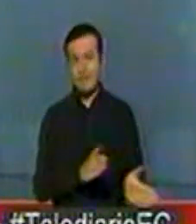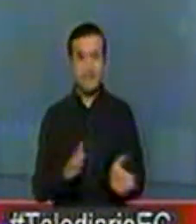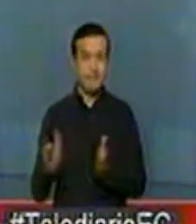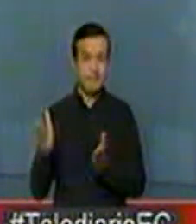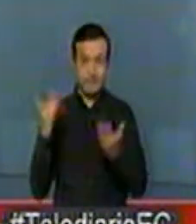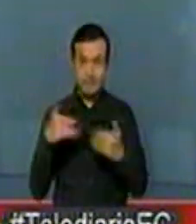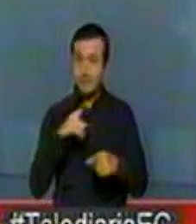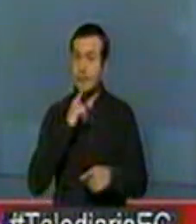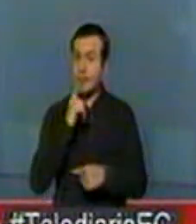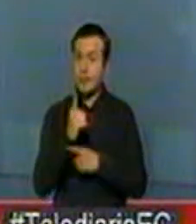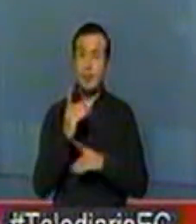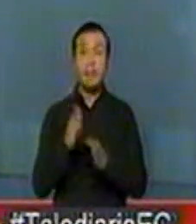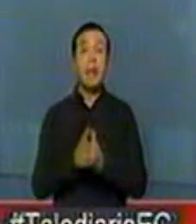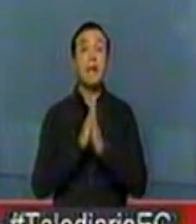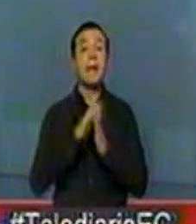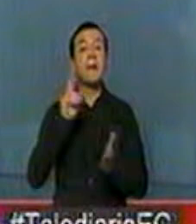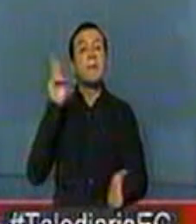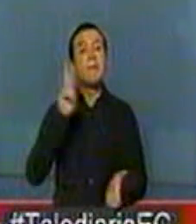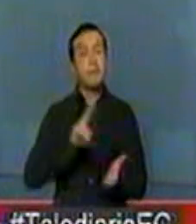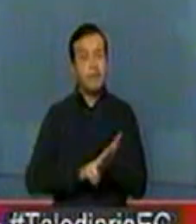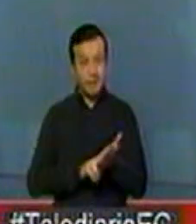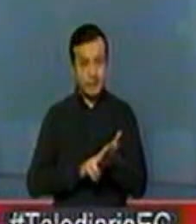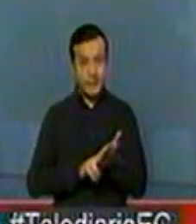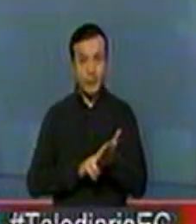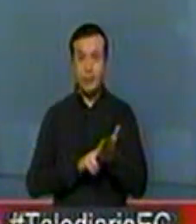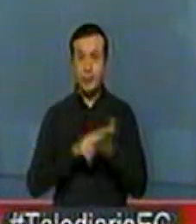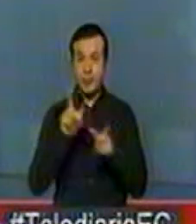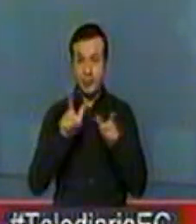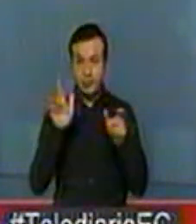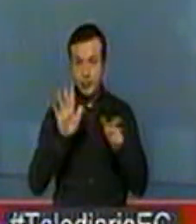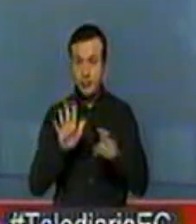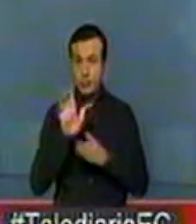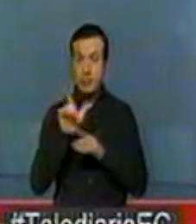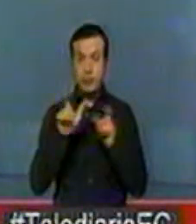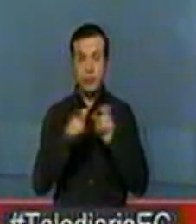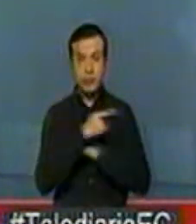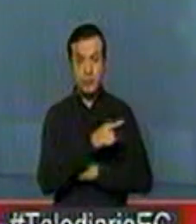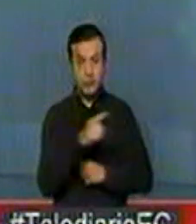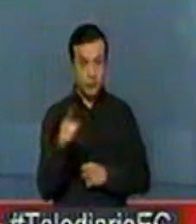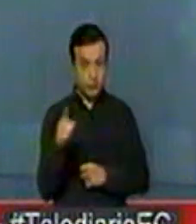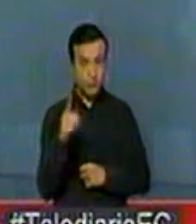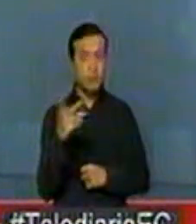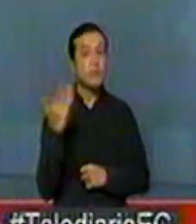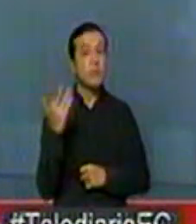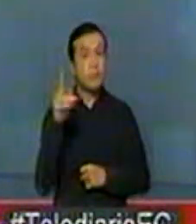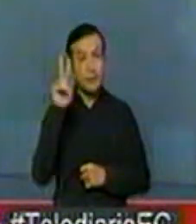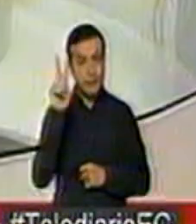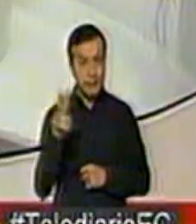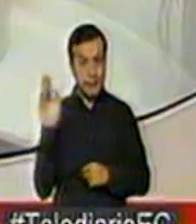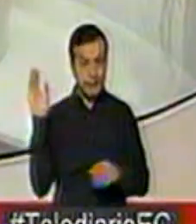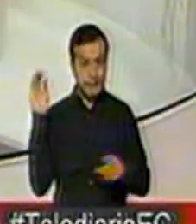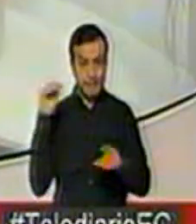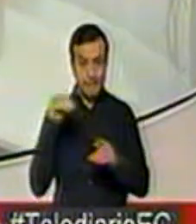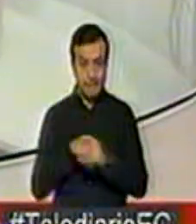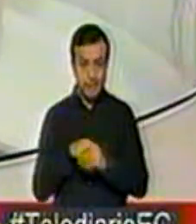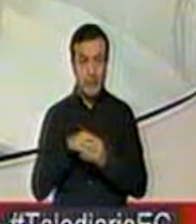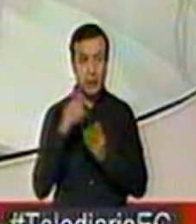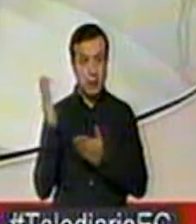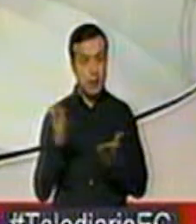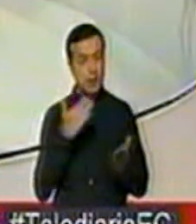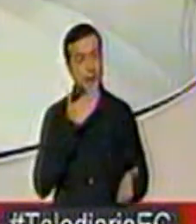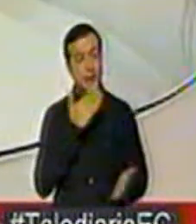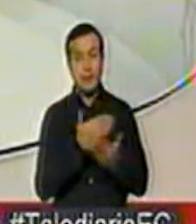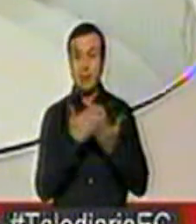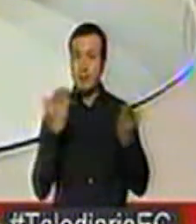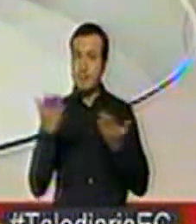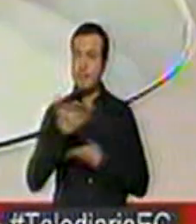medida de la solicitud de visa humanitaria para el ingreso al país de los ciudadanos y ciudadanas venezolanos. ¿Cómo está? Bienvenido. Muchísimas gracias